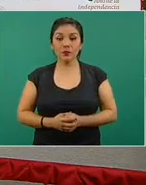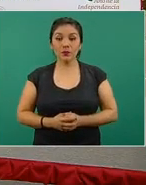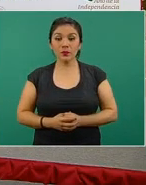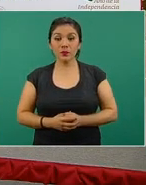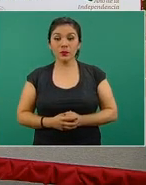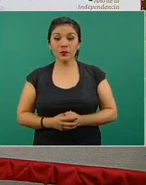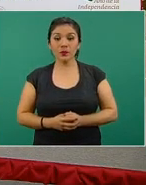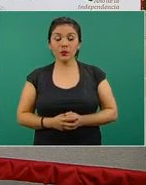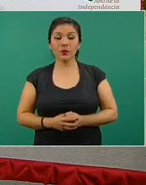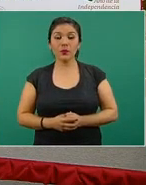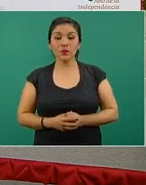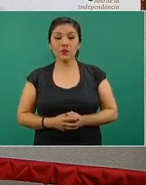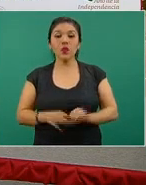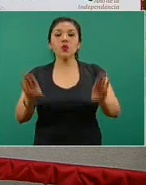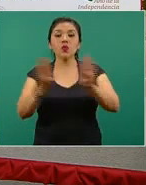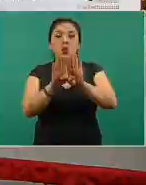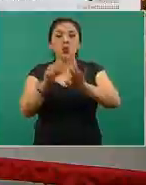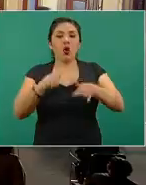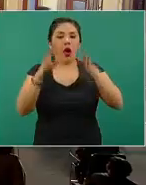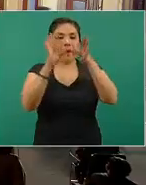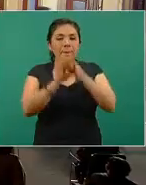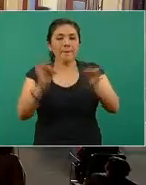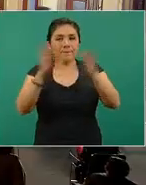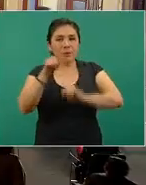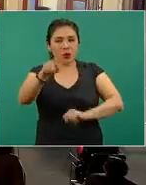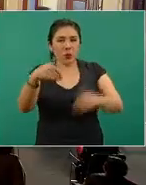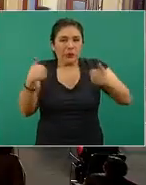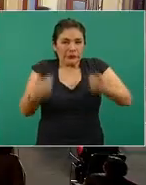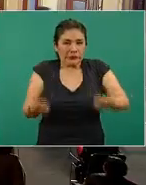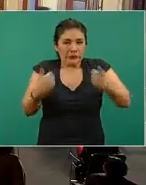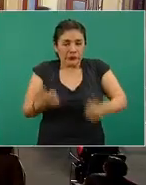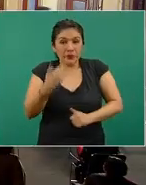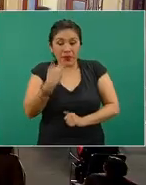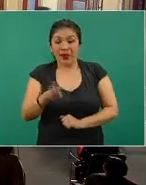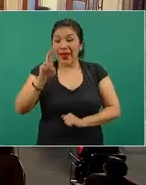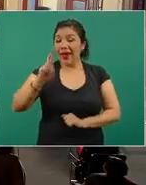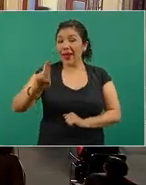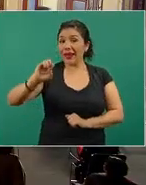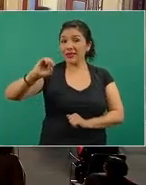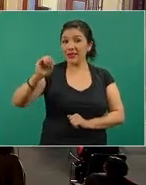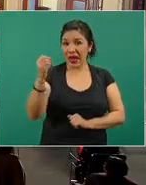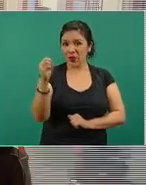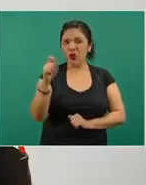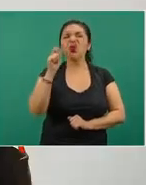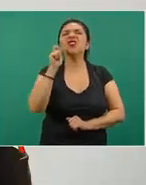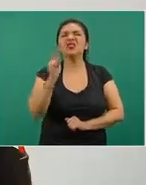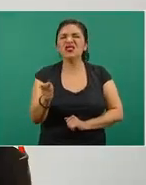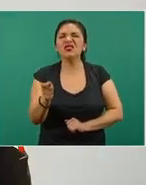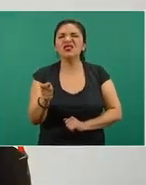para explicarlo de una forma que se pueda entender, pues el R0, digamos que es